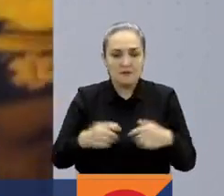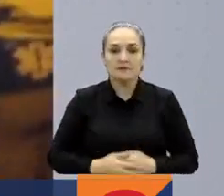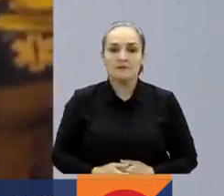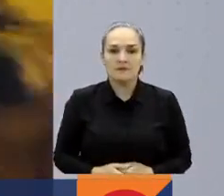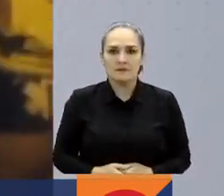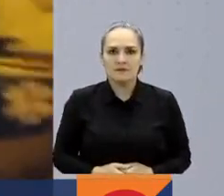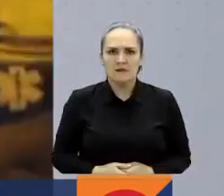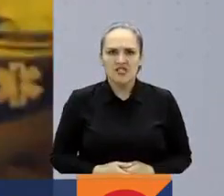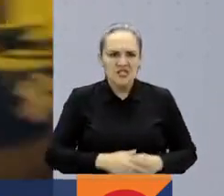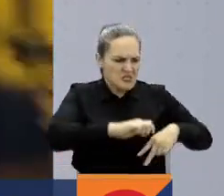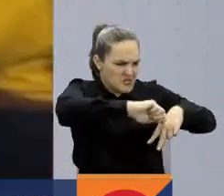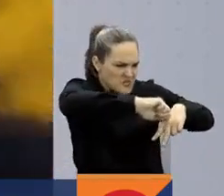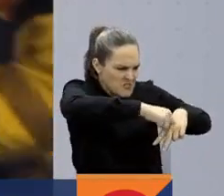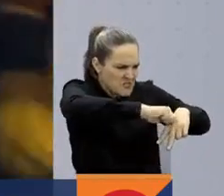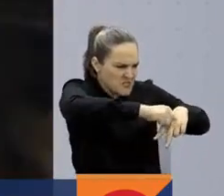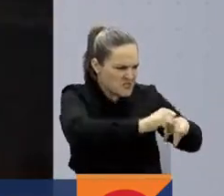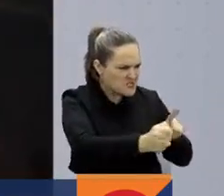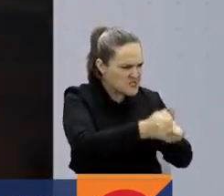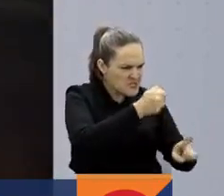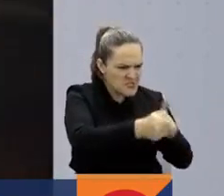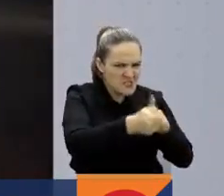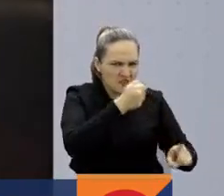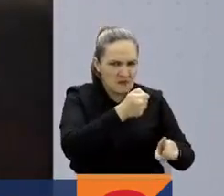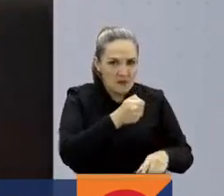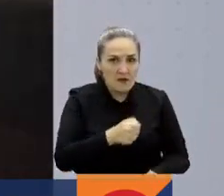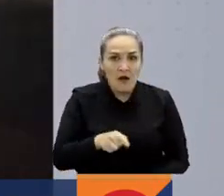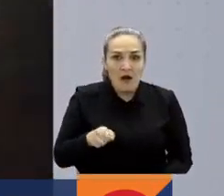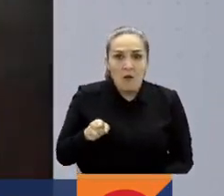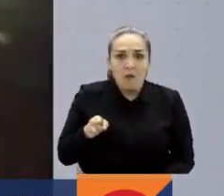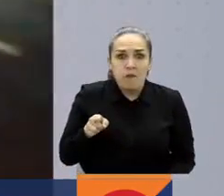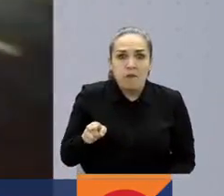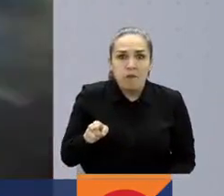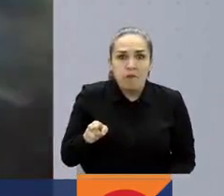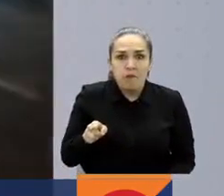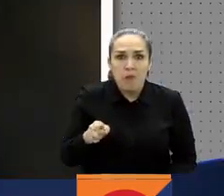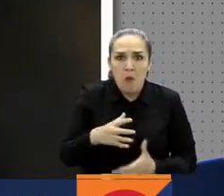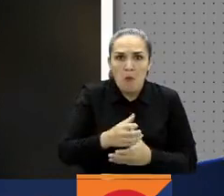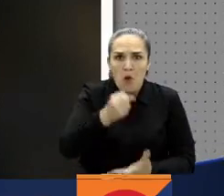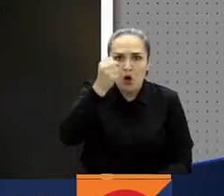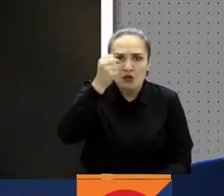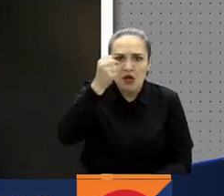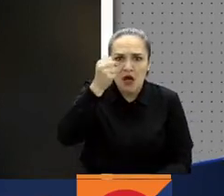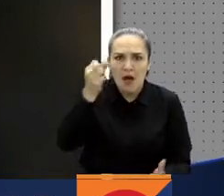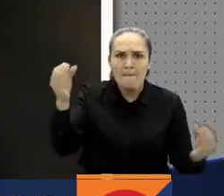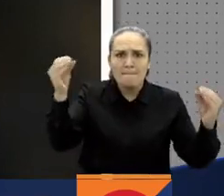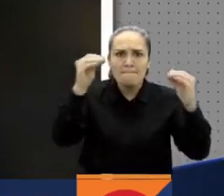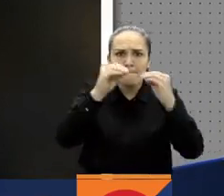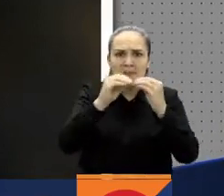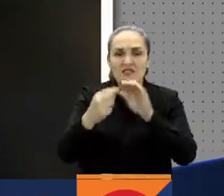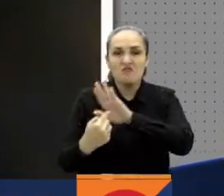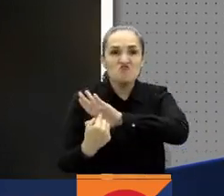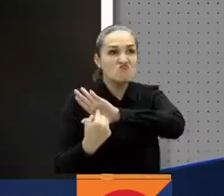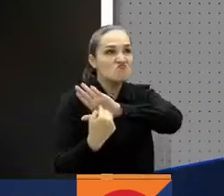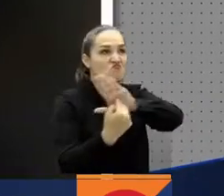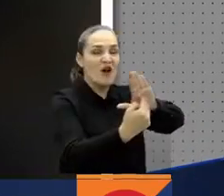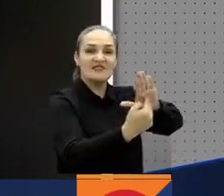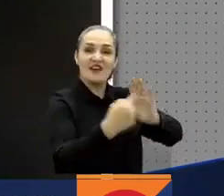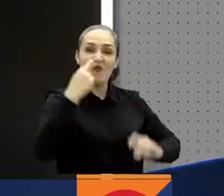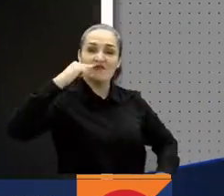Signos de tortura, una de las víctimas envuelta en una bolsa y sobre todo la disposición para exponer la evidencia como un